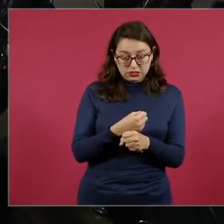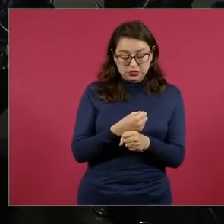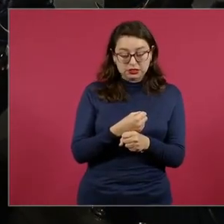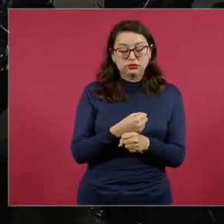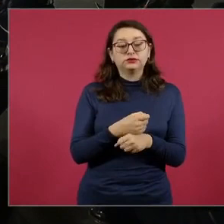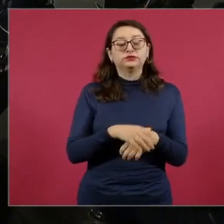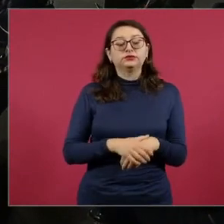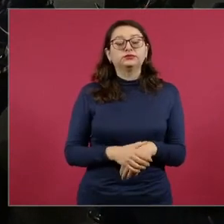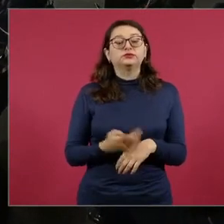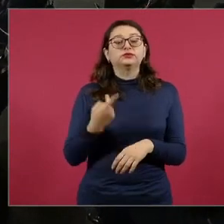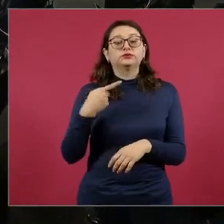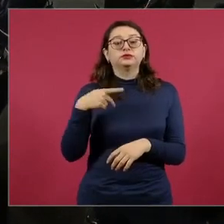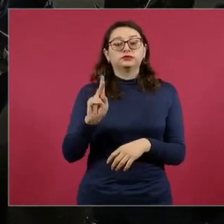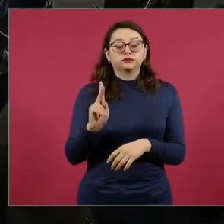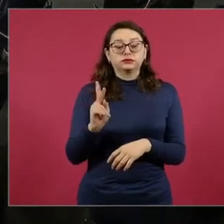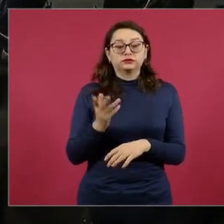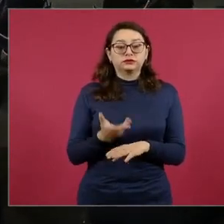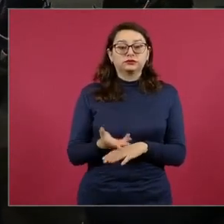En el